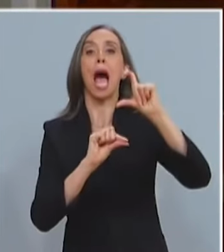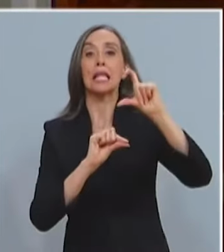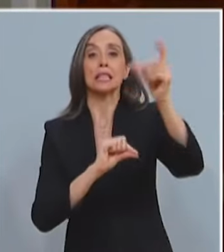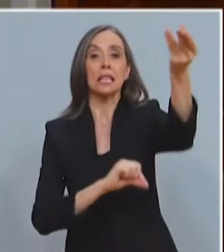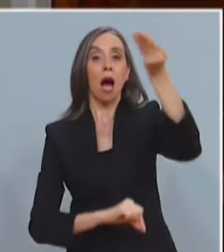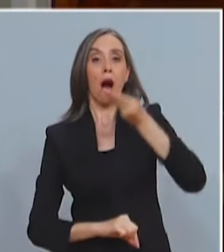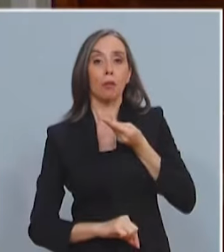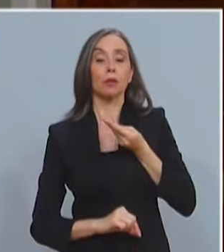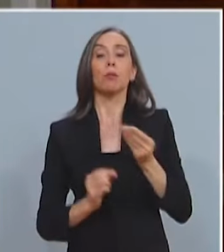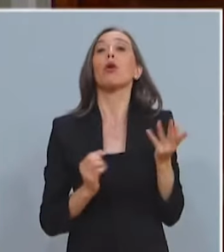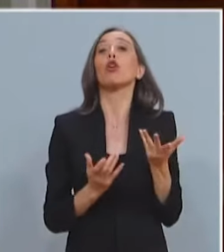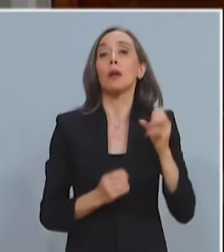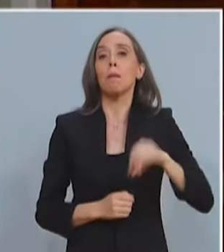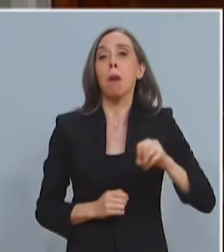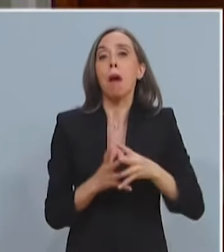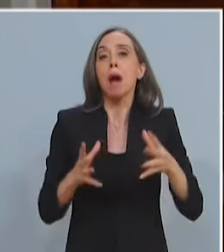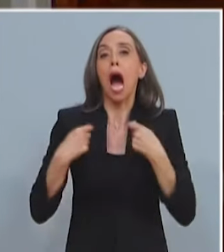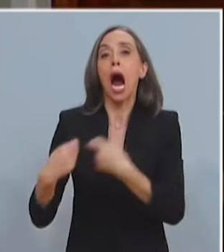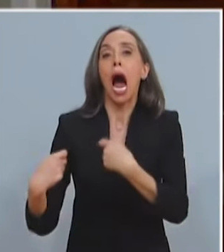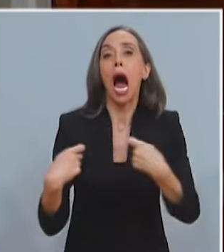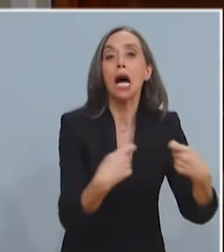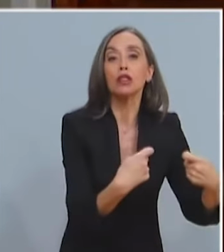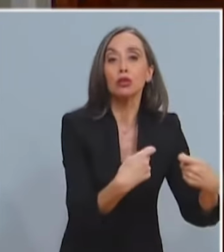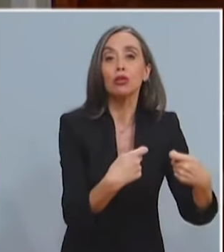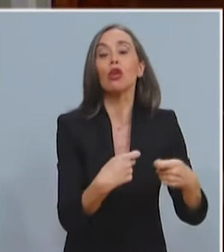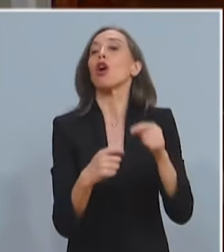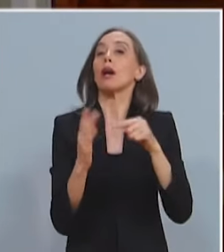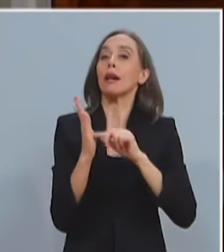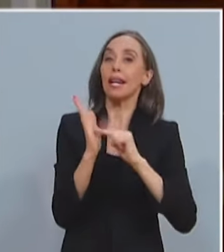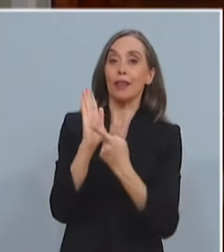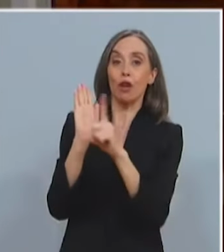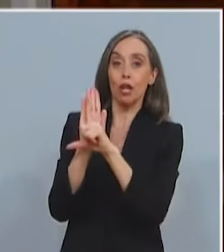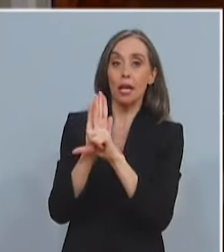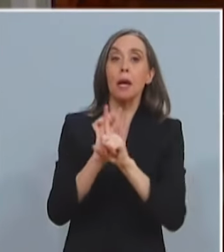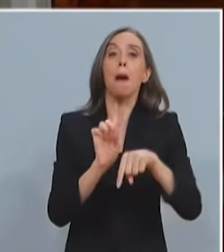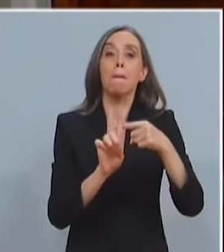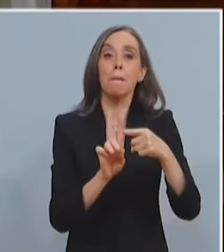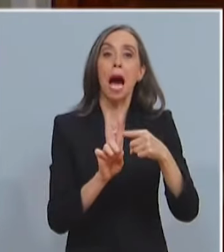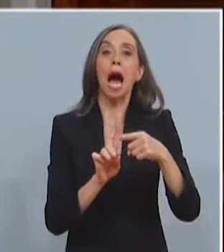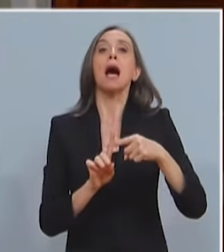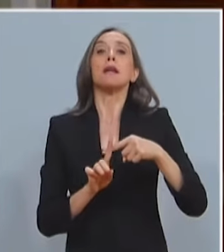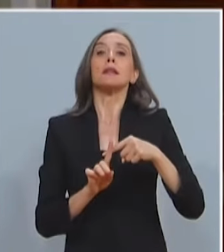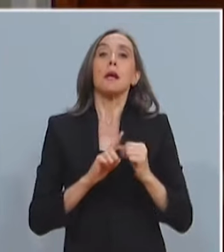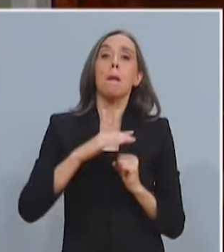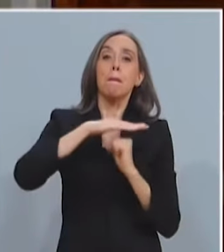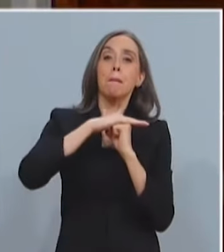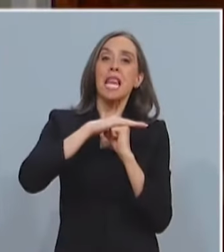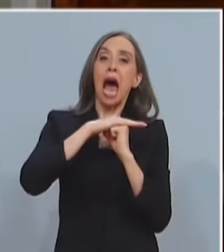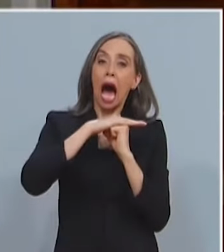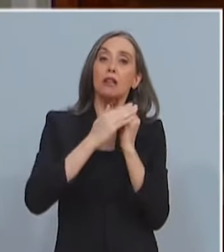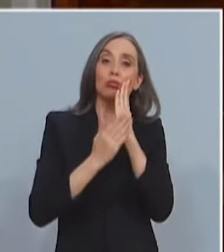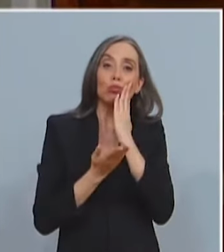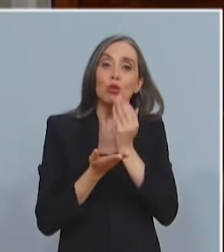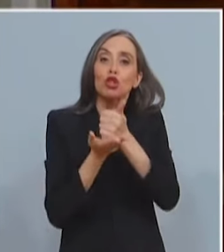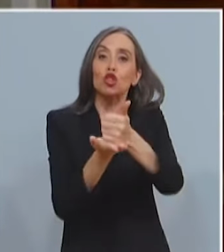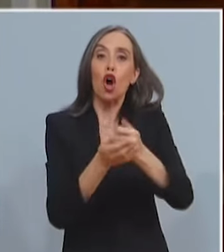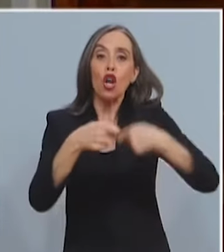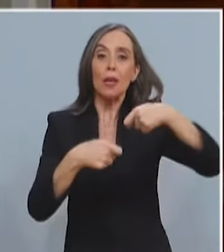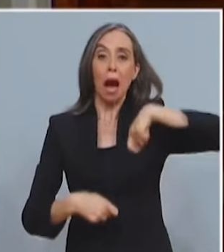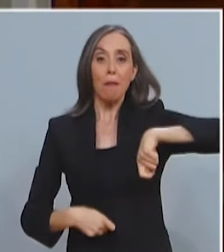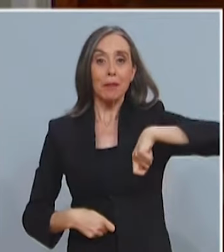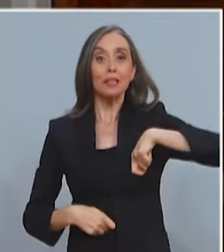mayores gastos esta reforma unida a la mejora del pilar solidario que acabamos de aprobar y que ya